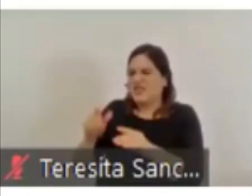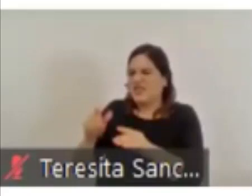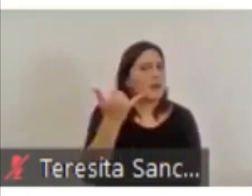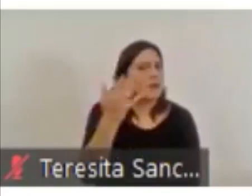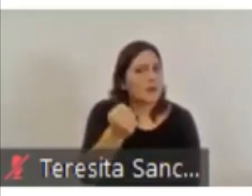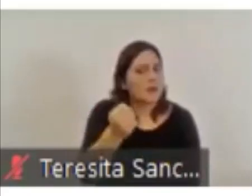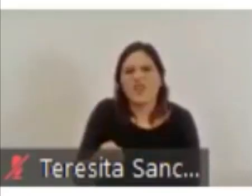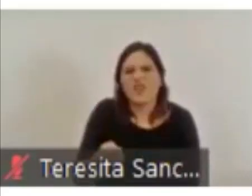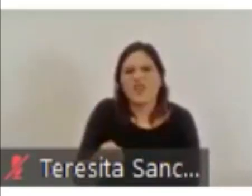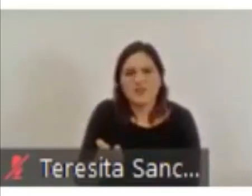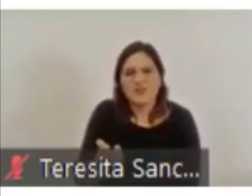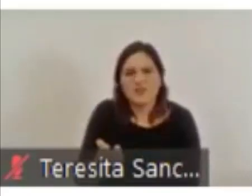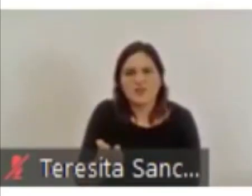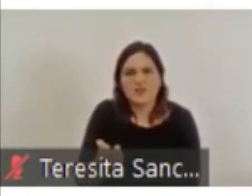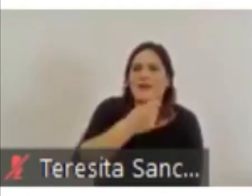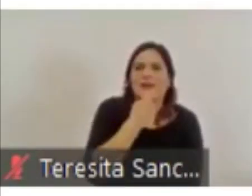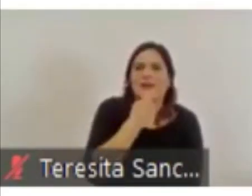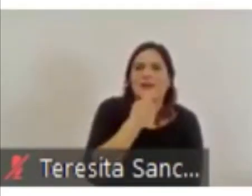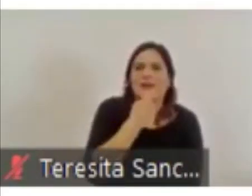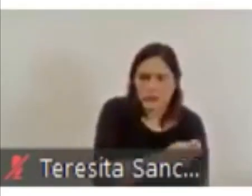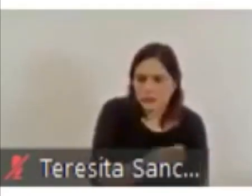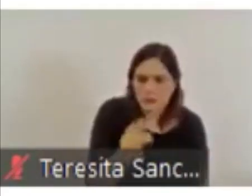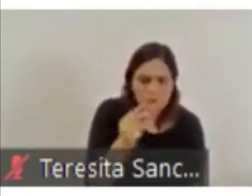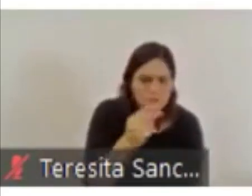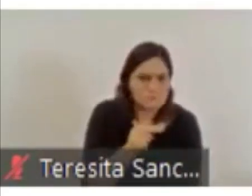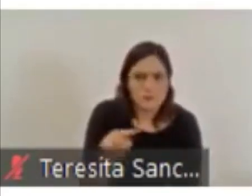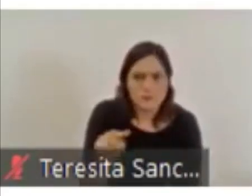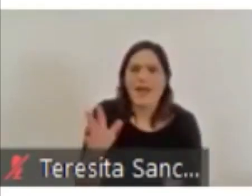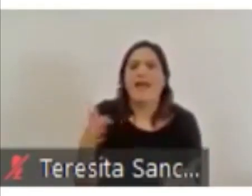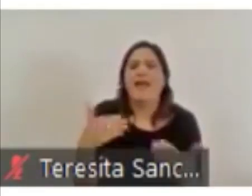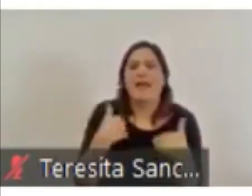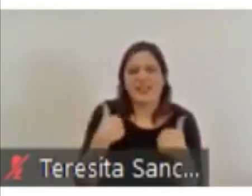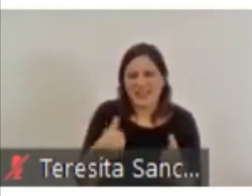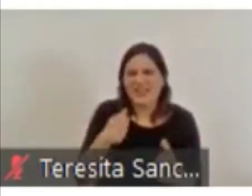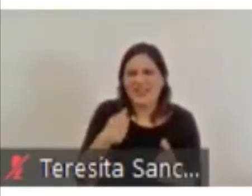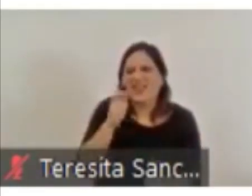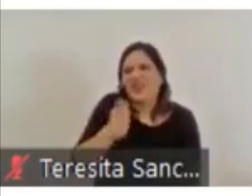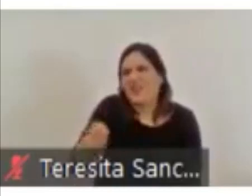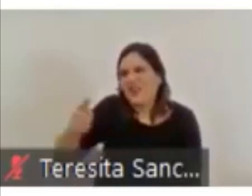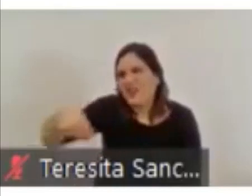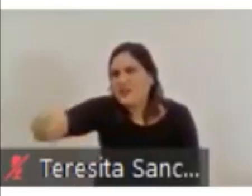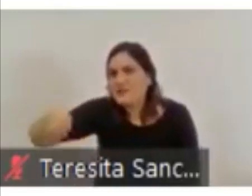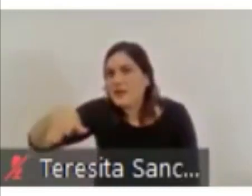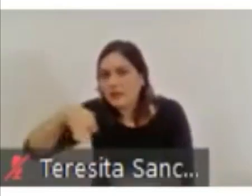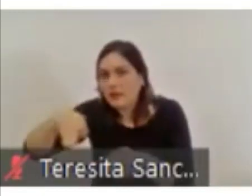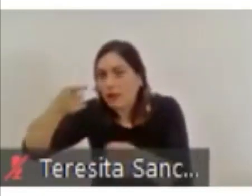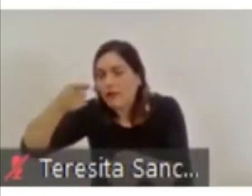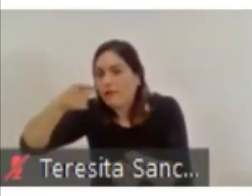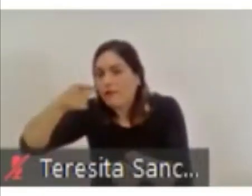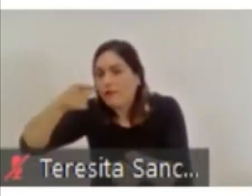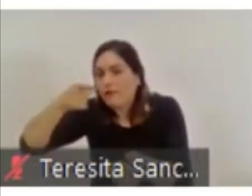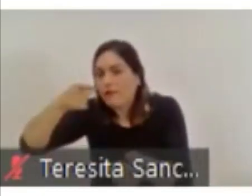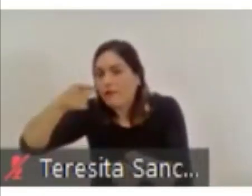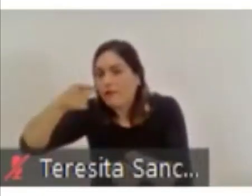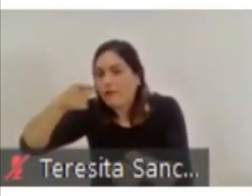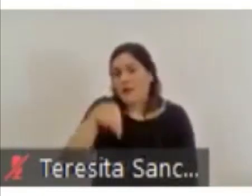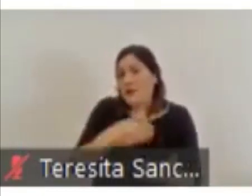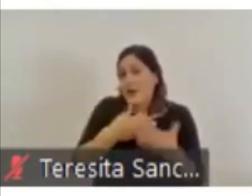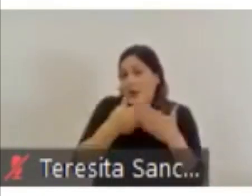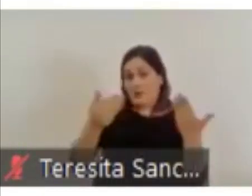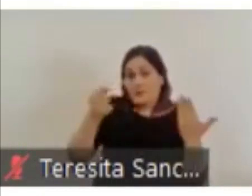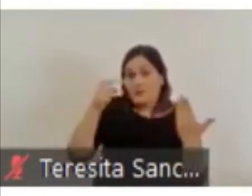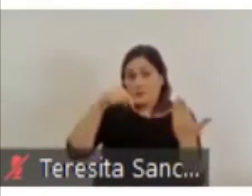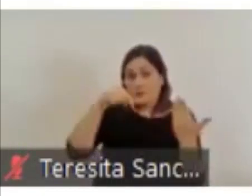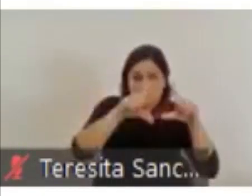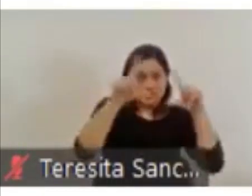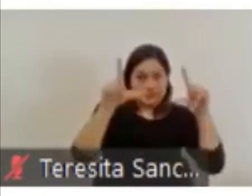Y entonces ellos valoran el trabajo de esa persona. Actualmente, pues nuestro país es uno de